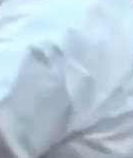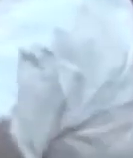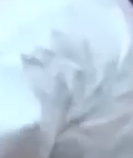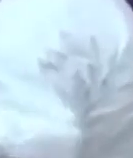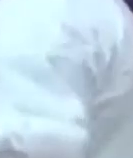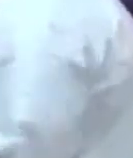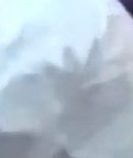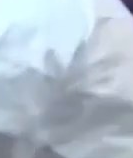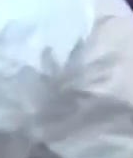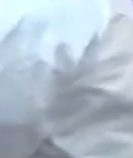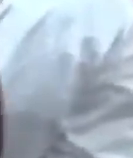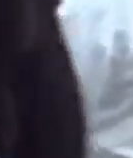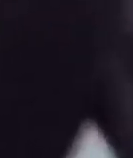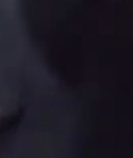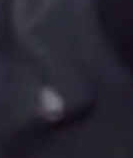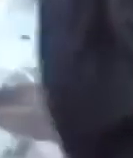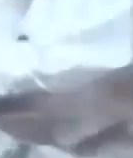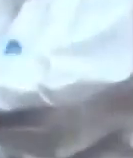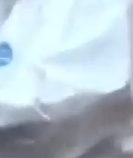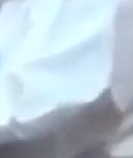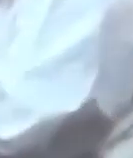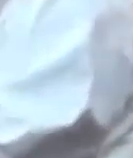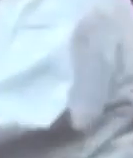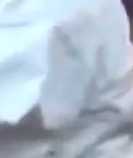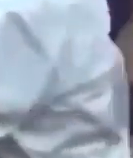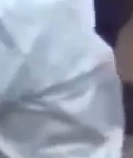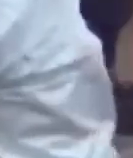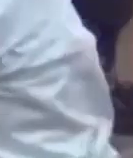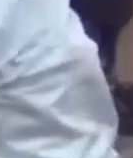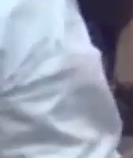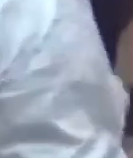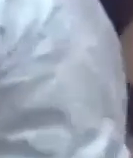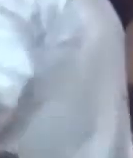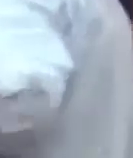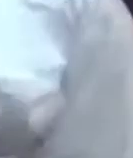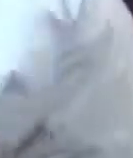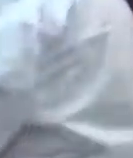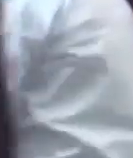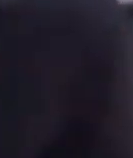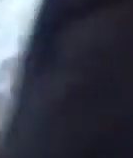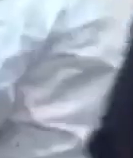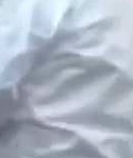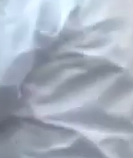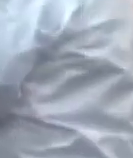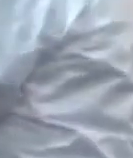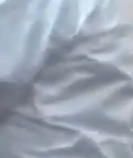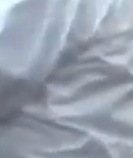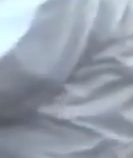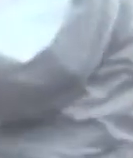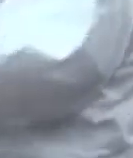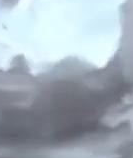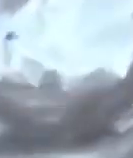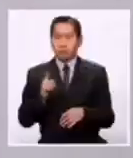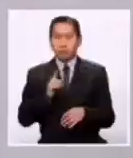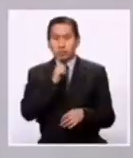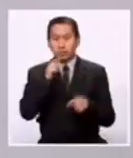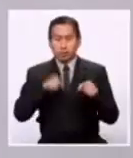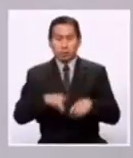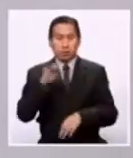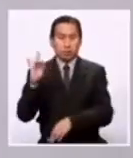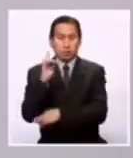pese a las medidas de contingencia en bolivia a los casos positivos de coronavirus se elevan a 210 en el territorio nacional